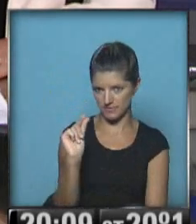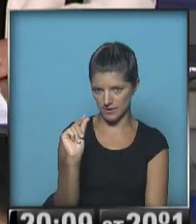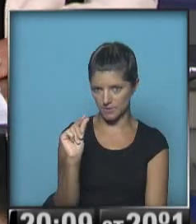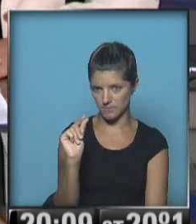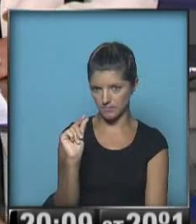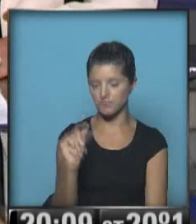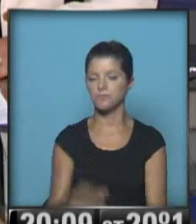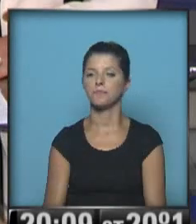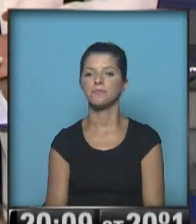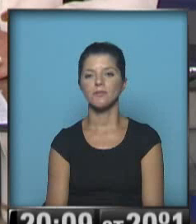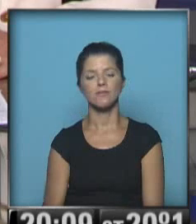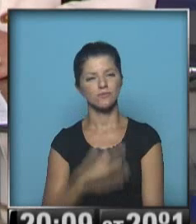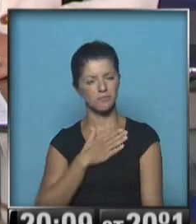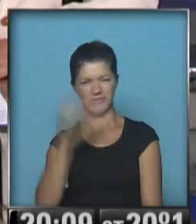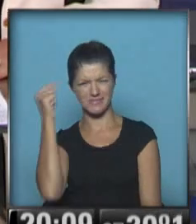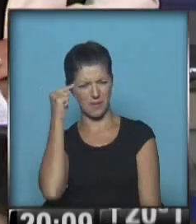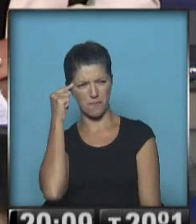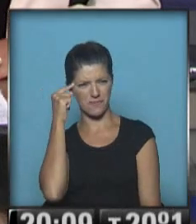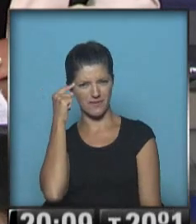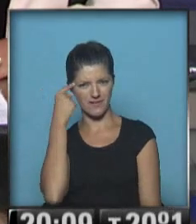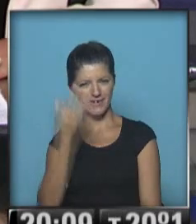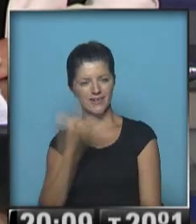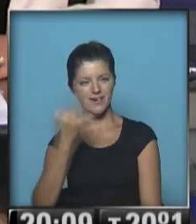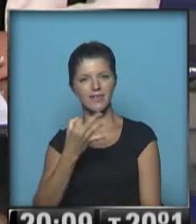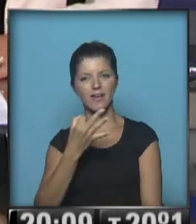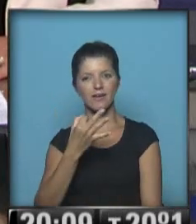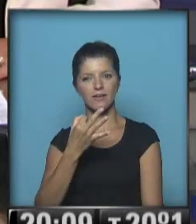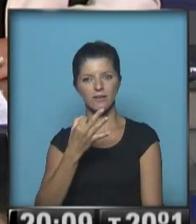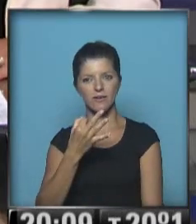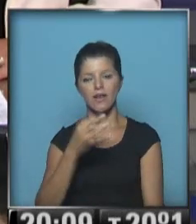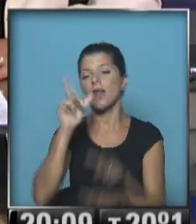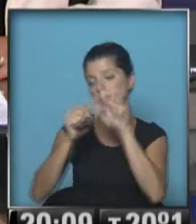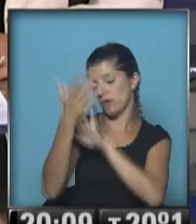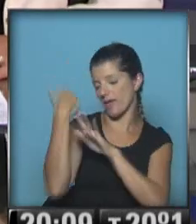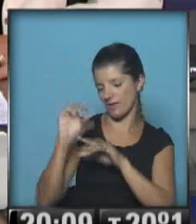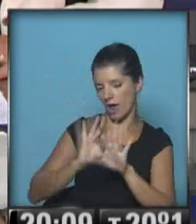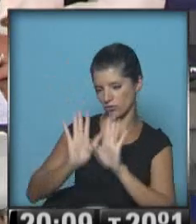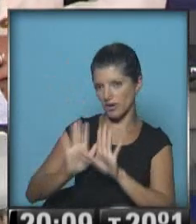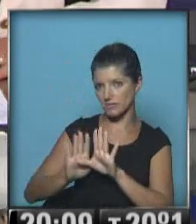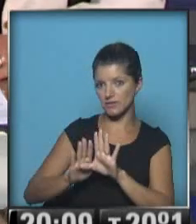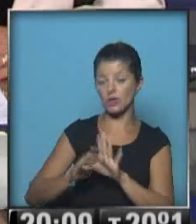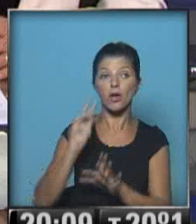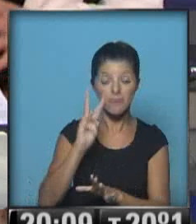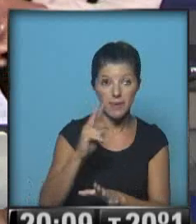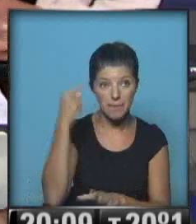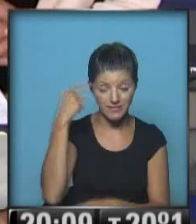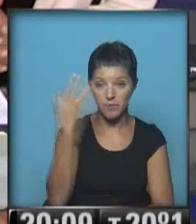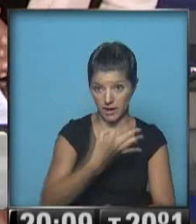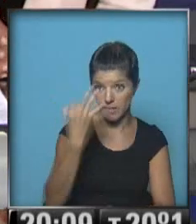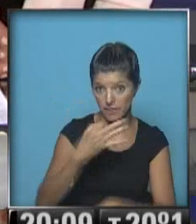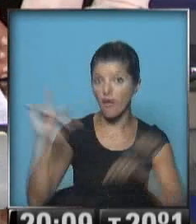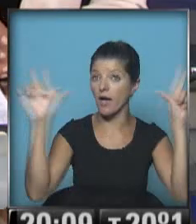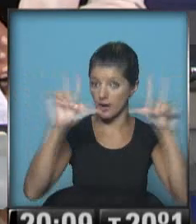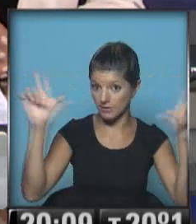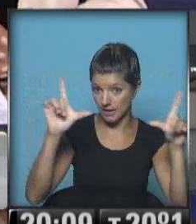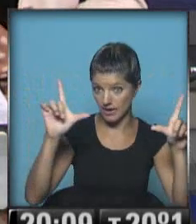compartir no pensábamos que en realidad la gente por lo menos en esa época creía en lo que veía por los medios sobre todo por por